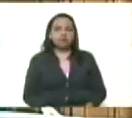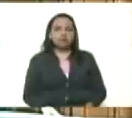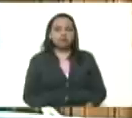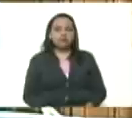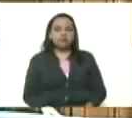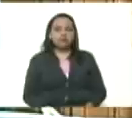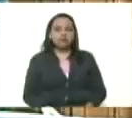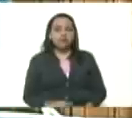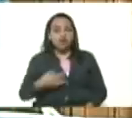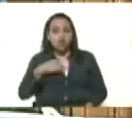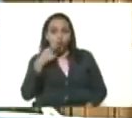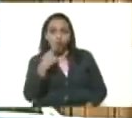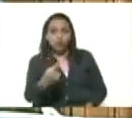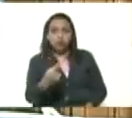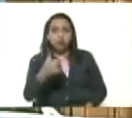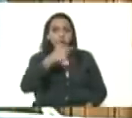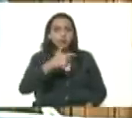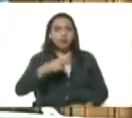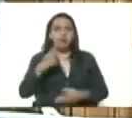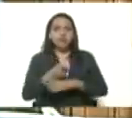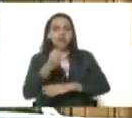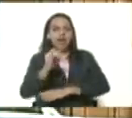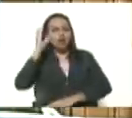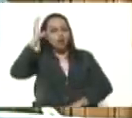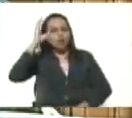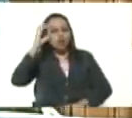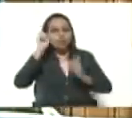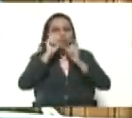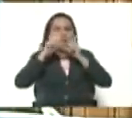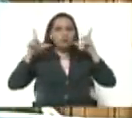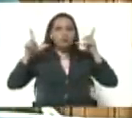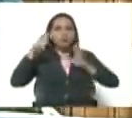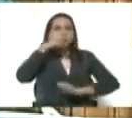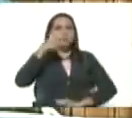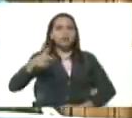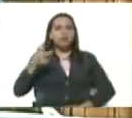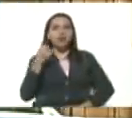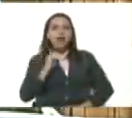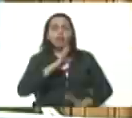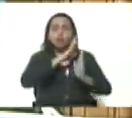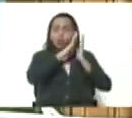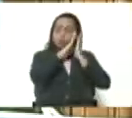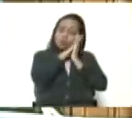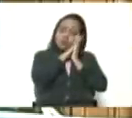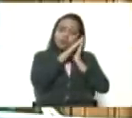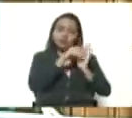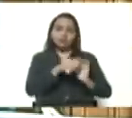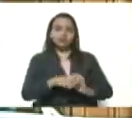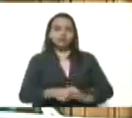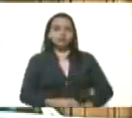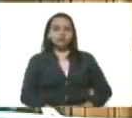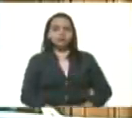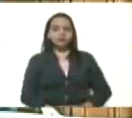Todo esto yo lo digo para crear conciencia, para despertar a la gente que está dormida.